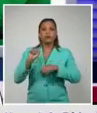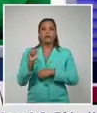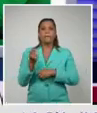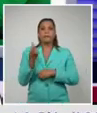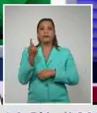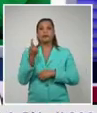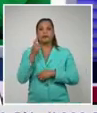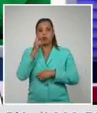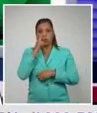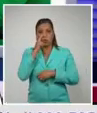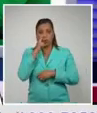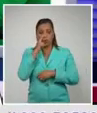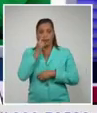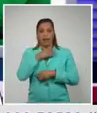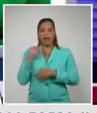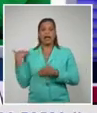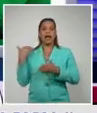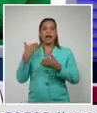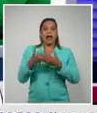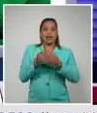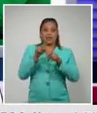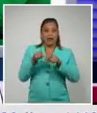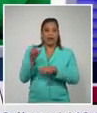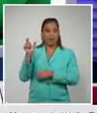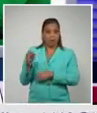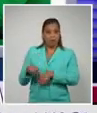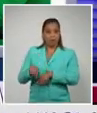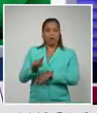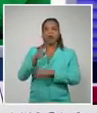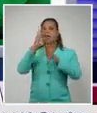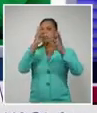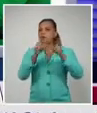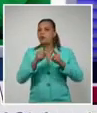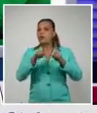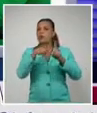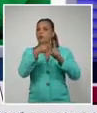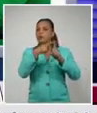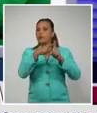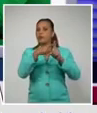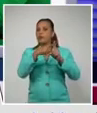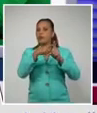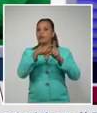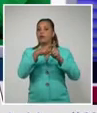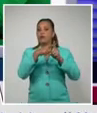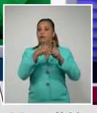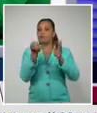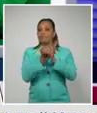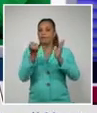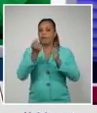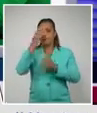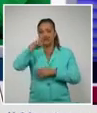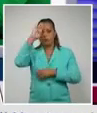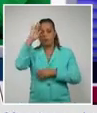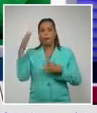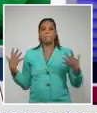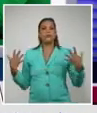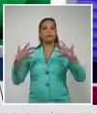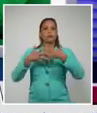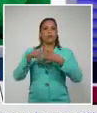hasta la fecha, el número de casos diagnosticados en Cuba vinculados con viajeros